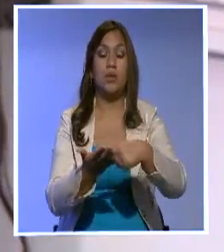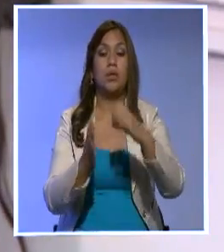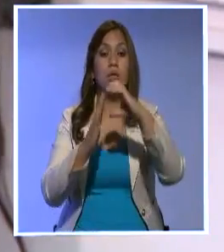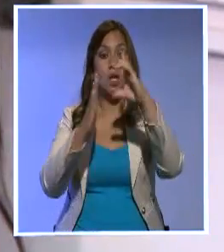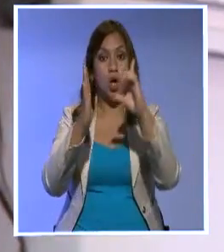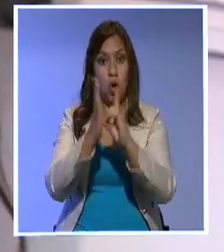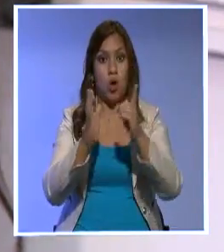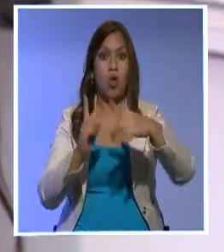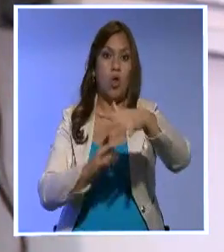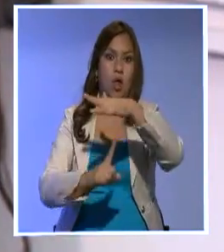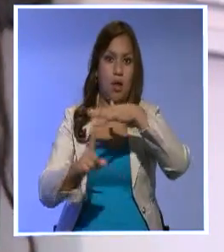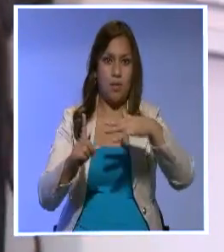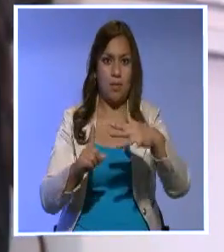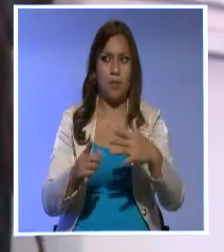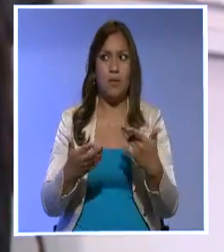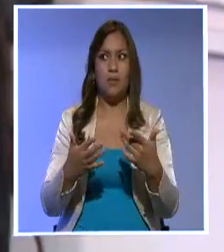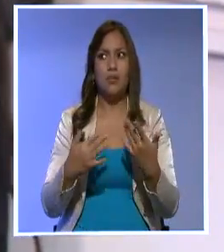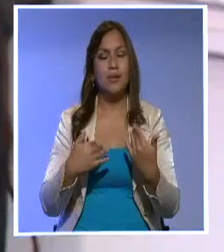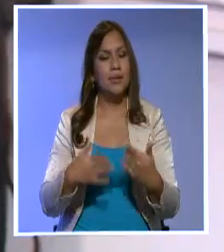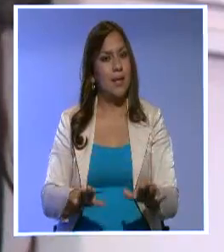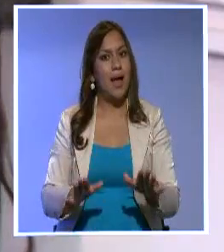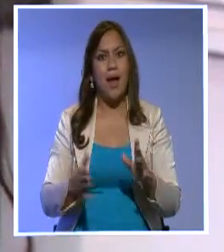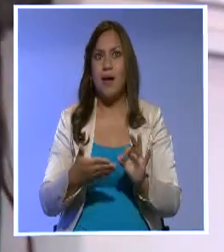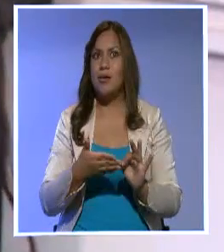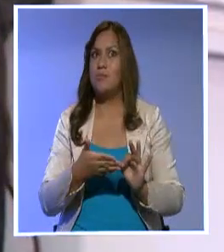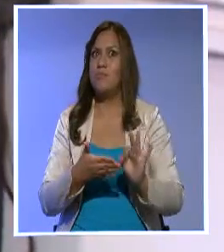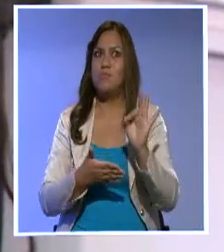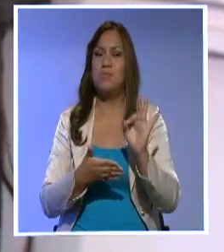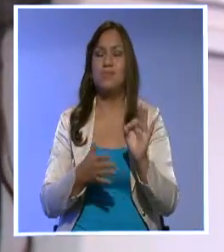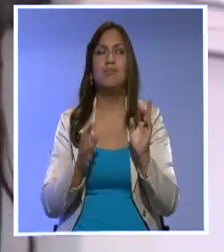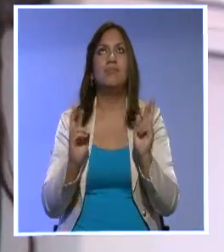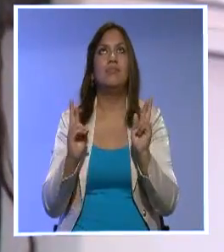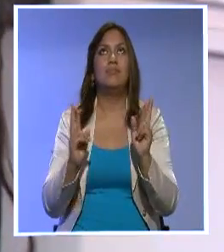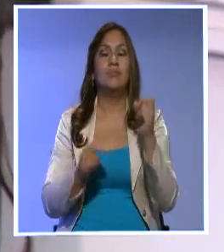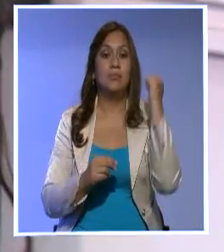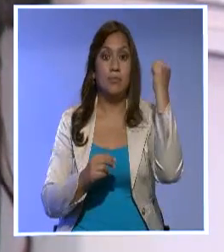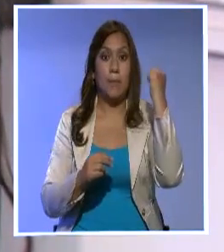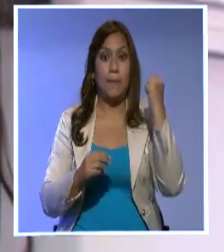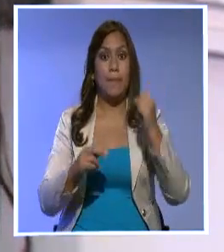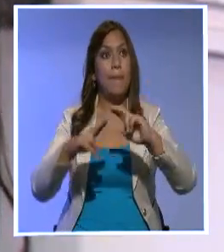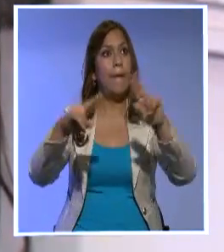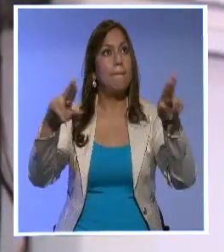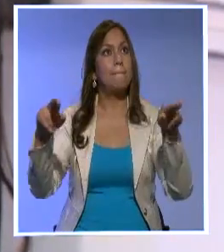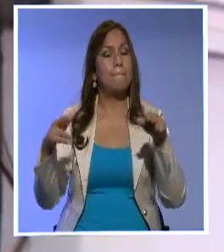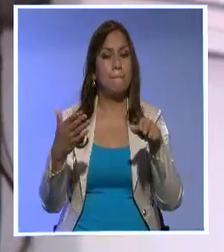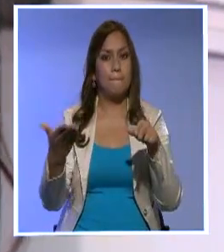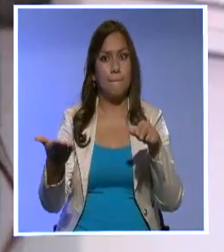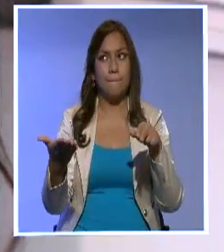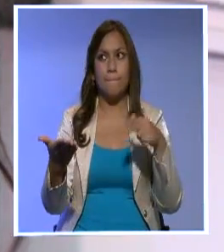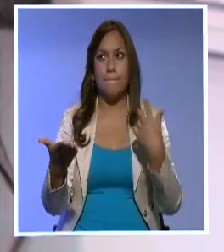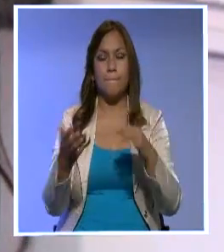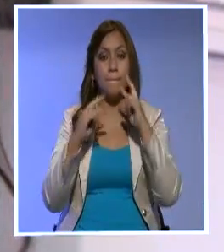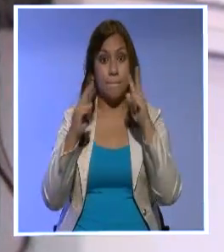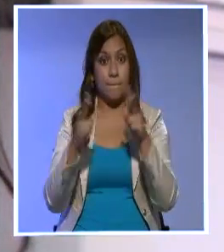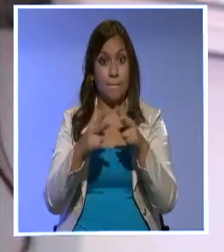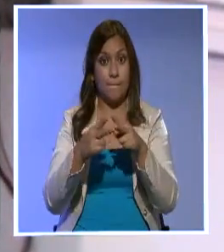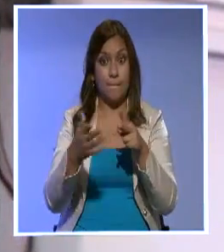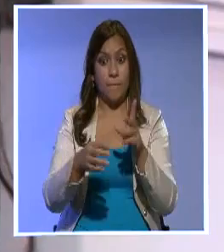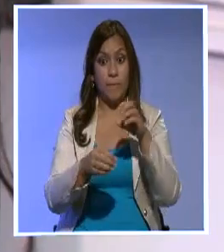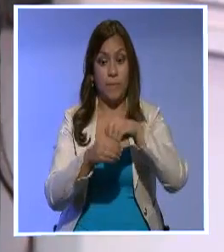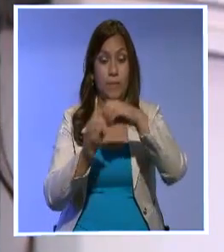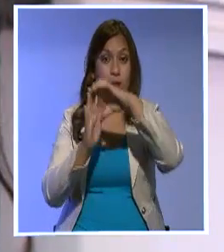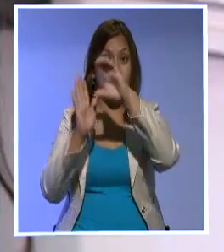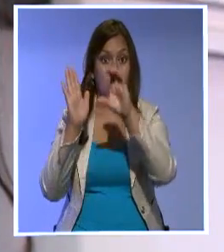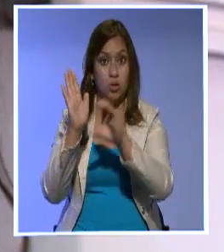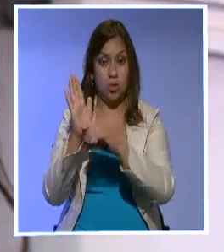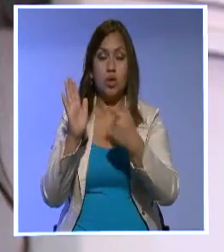código ambiental así que al fin llegó el momento en el que aquellos derechos a la naturaleza que están reconocidos en nuestra constitución